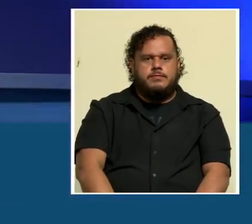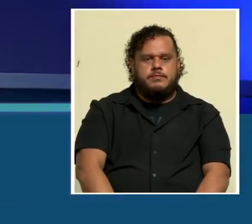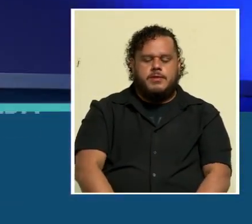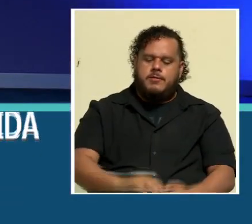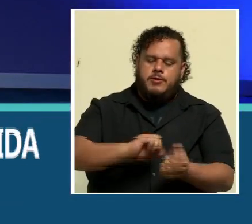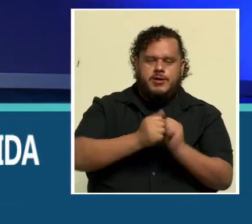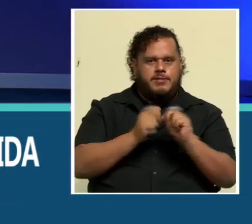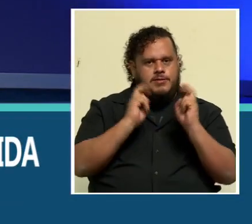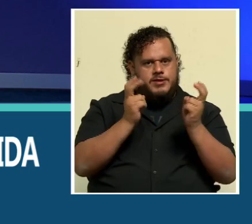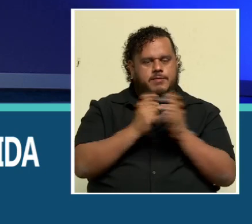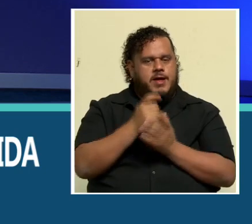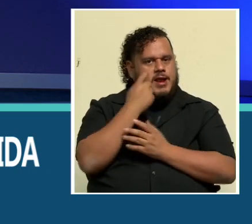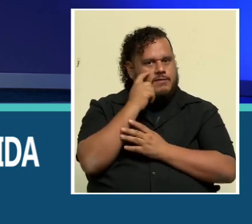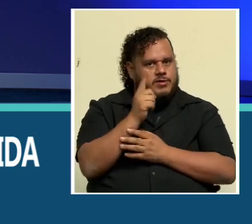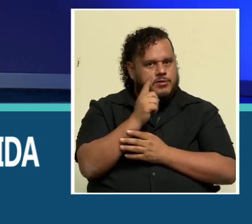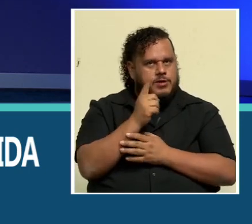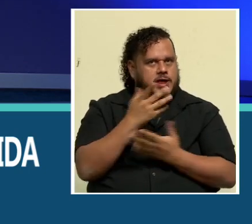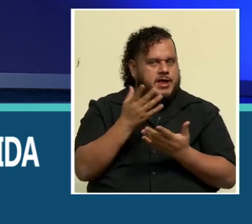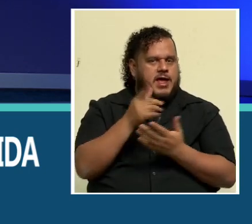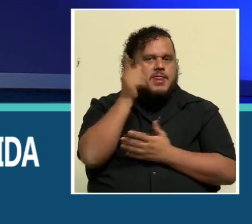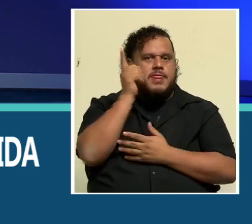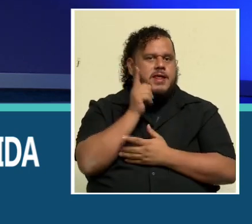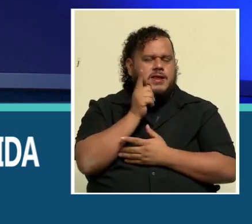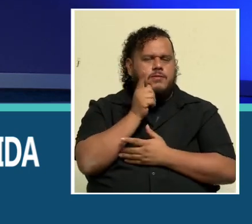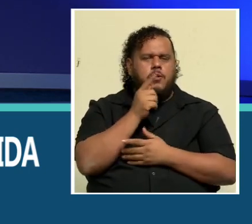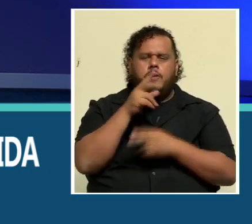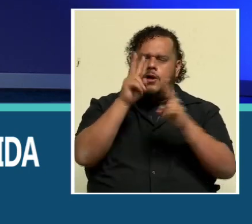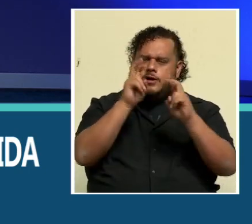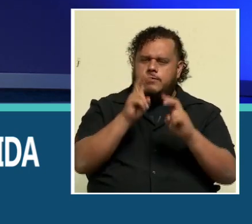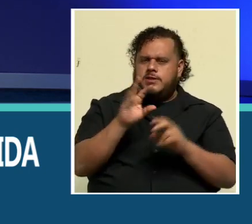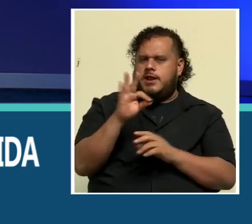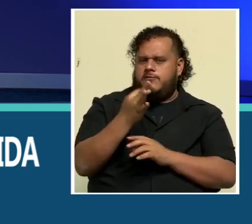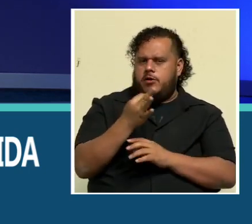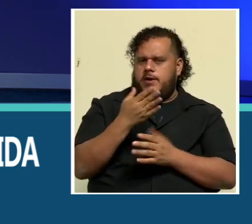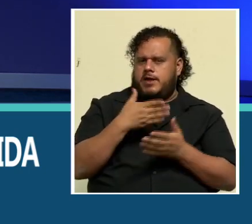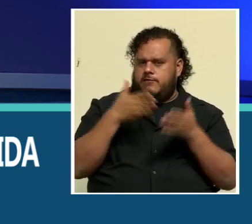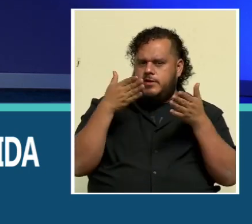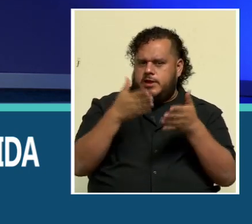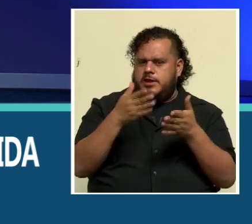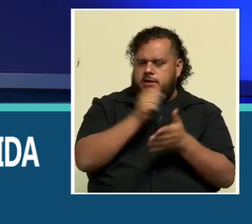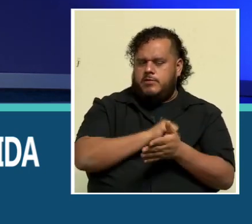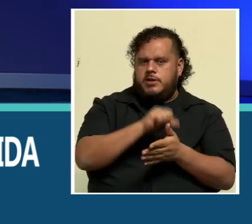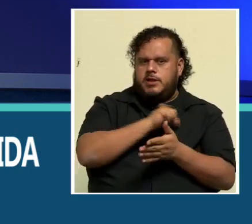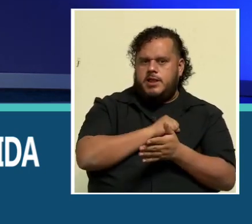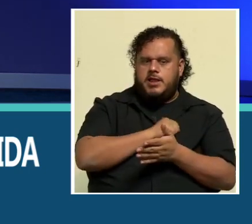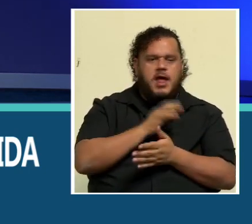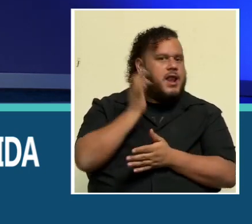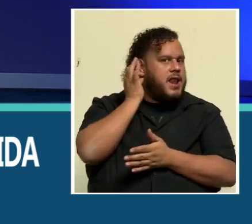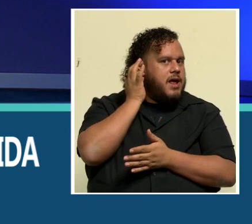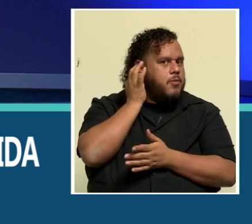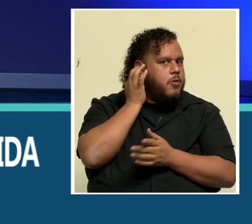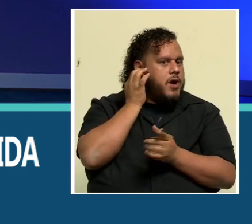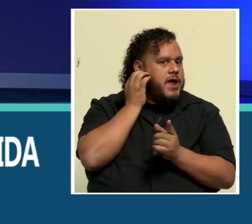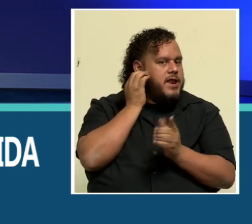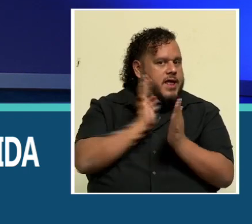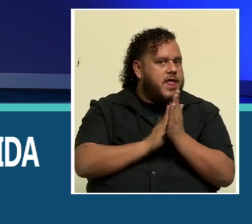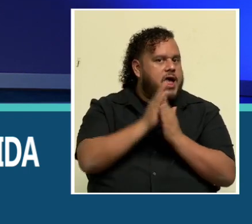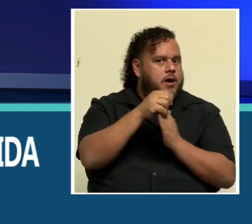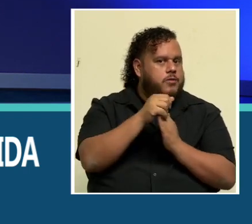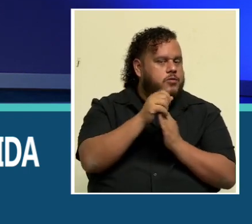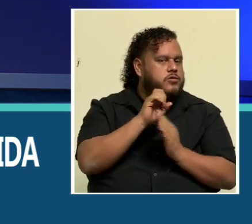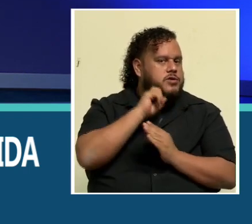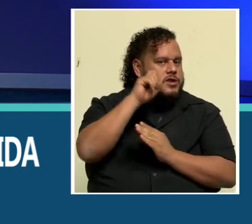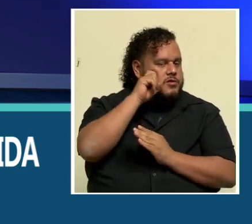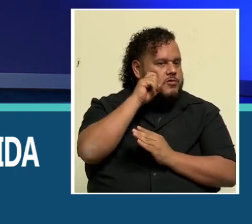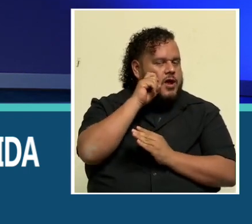Cambiamos de tema. La Fiscalía Adjunta de Limón revisa la forma en que fue atendida por las autoridades la mujer agredida sexualmente en Limón el